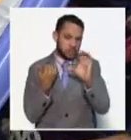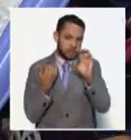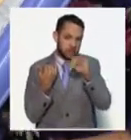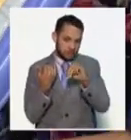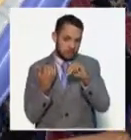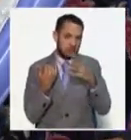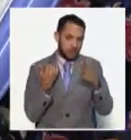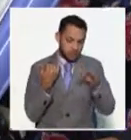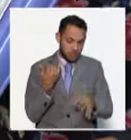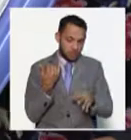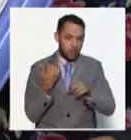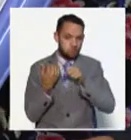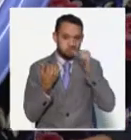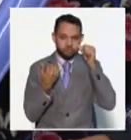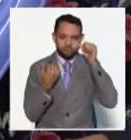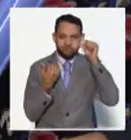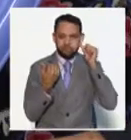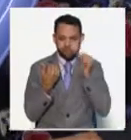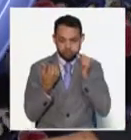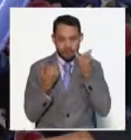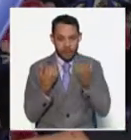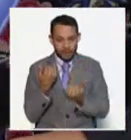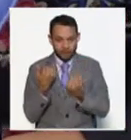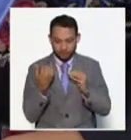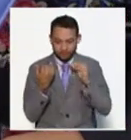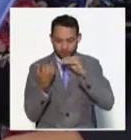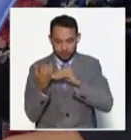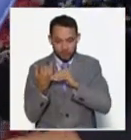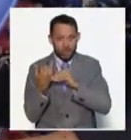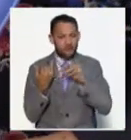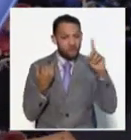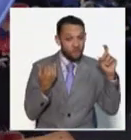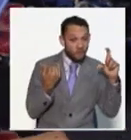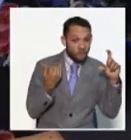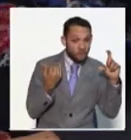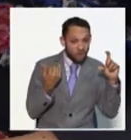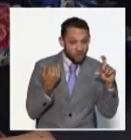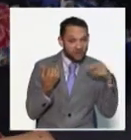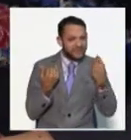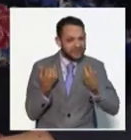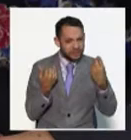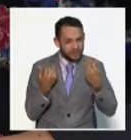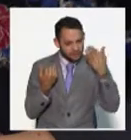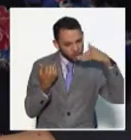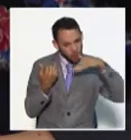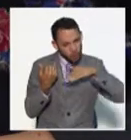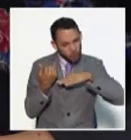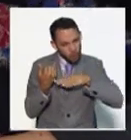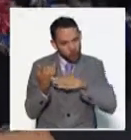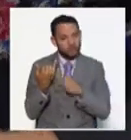embarazo esta parte interna era lo que veíamos en la imagen de la foto como una cavidad que es el